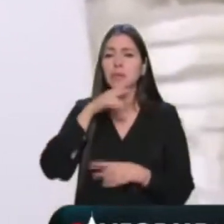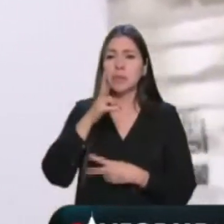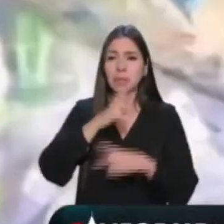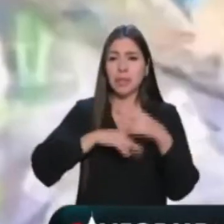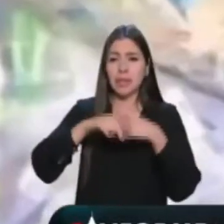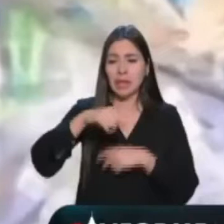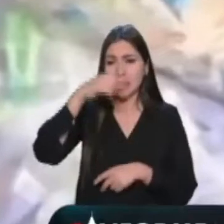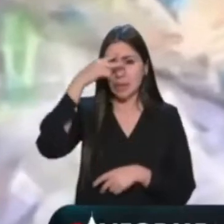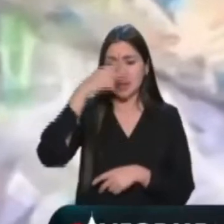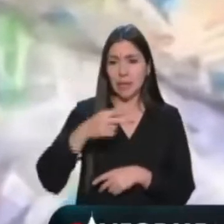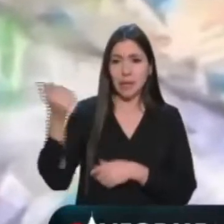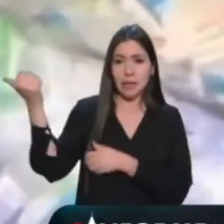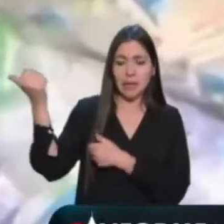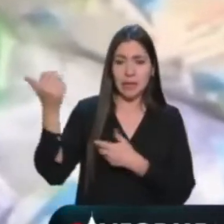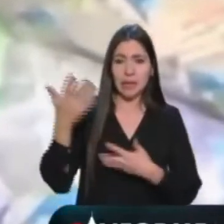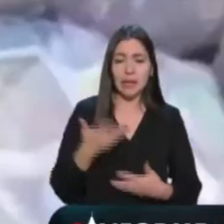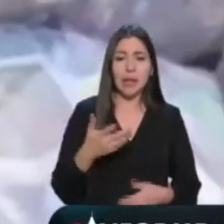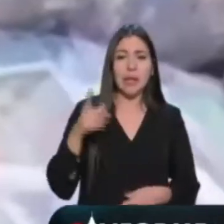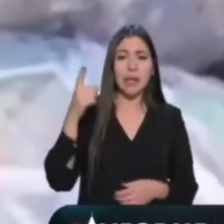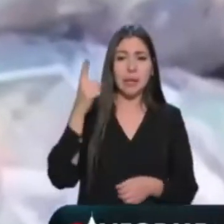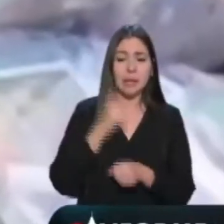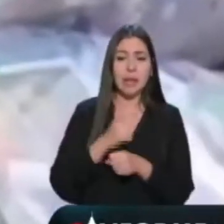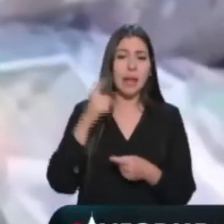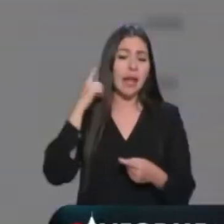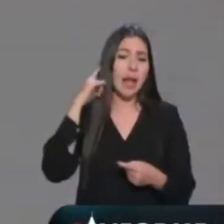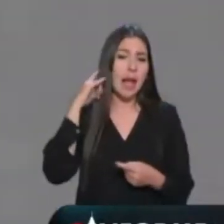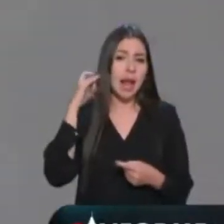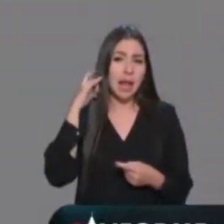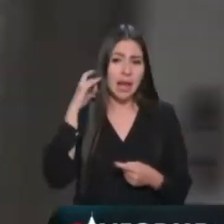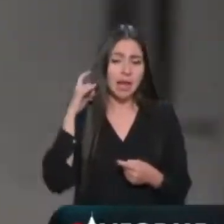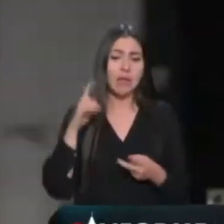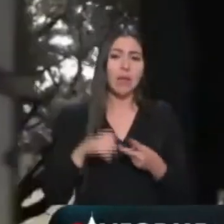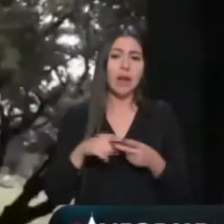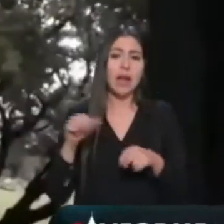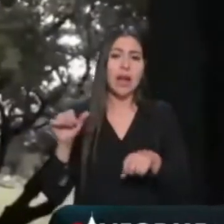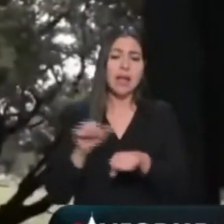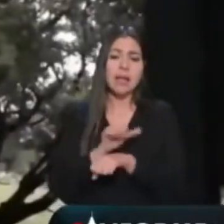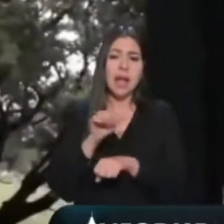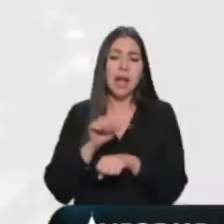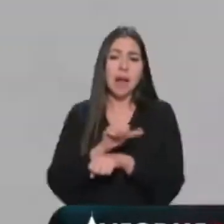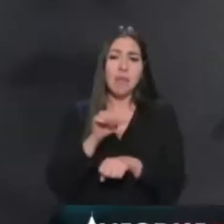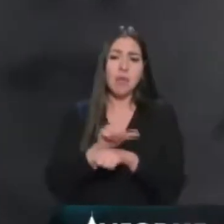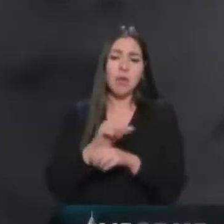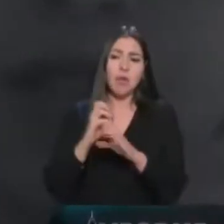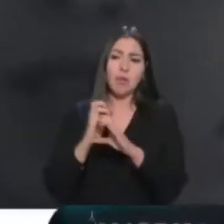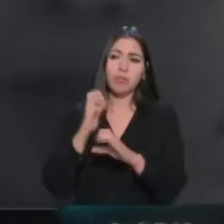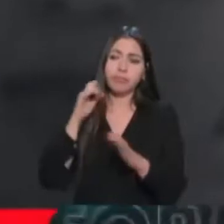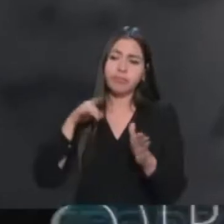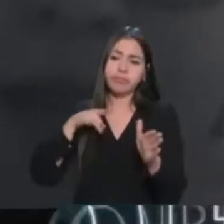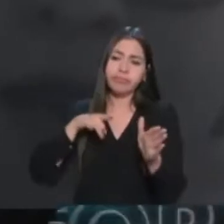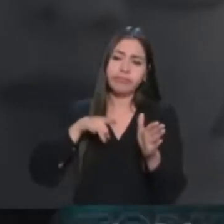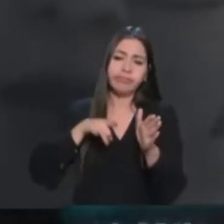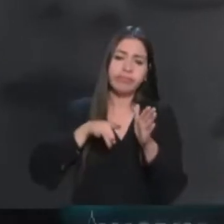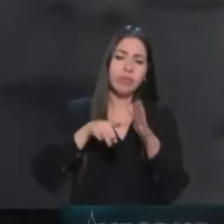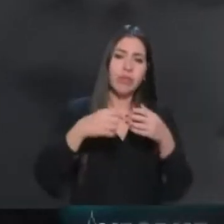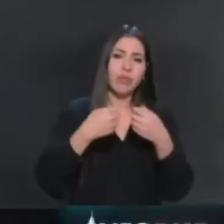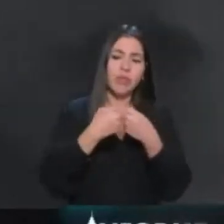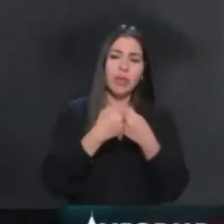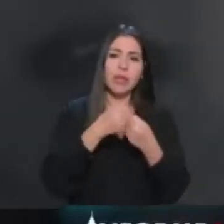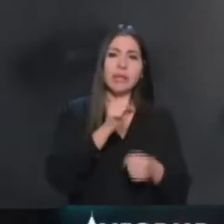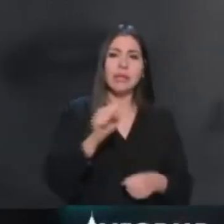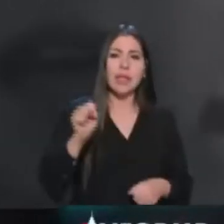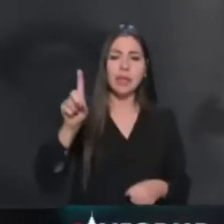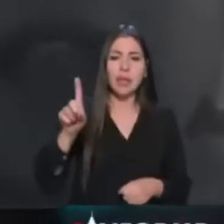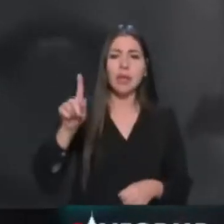México proceden de California y cruzan la frontera en camiones por San Diego y Tijuana. El contexto pandémico